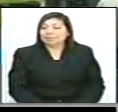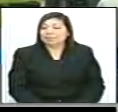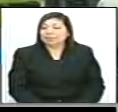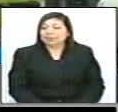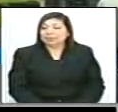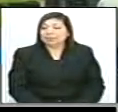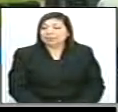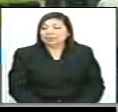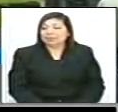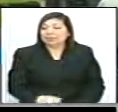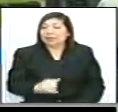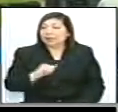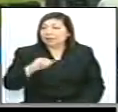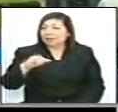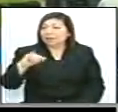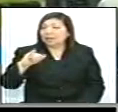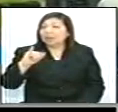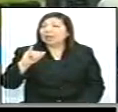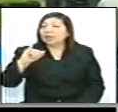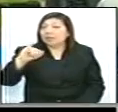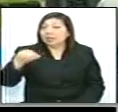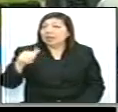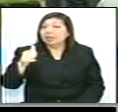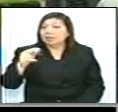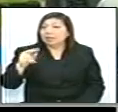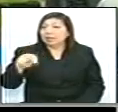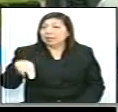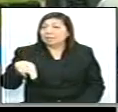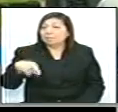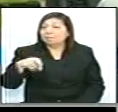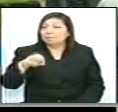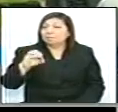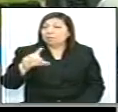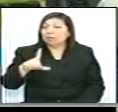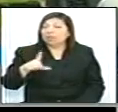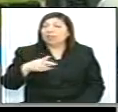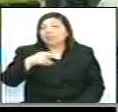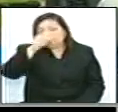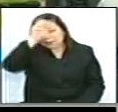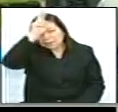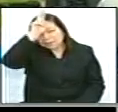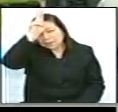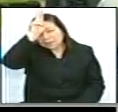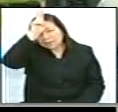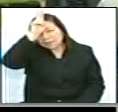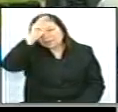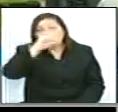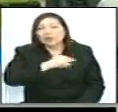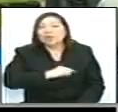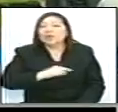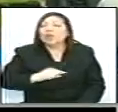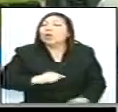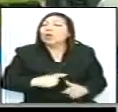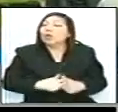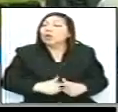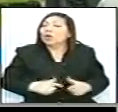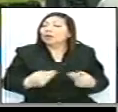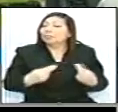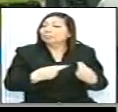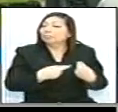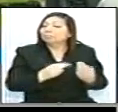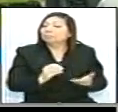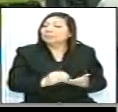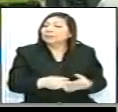exposición del señor Jean-Paul Benavente García, gobernador regional de Cusco. Los gobiernos regionales y los gobiernos locales tienen un rol de